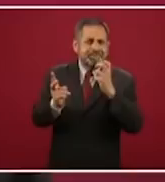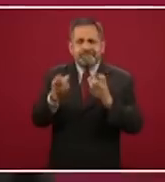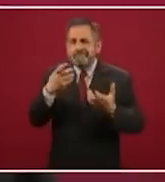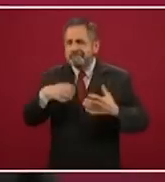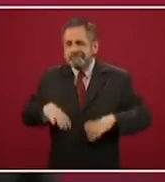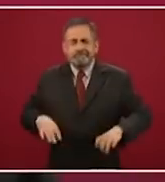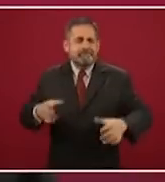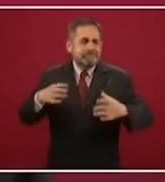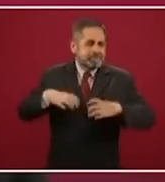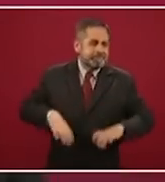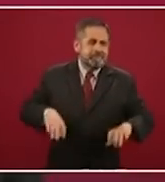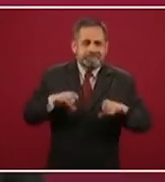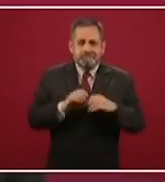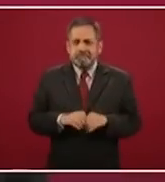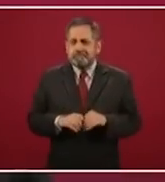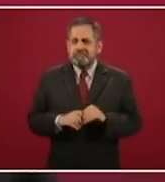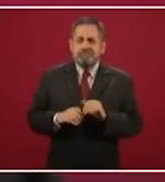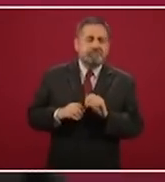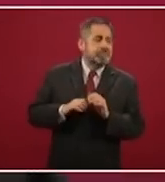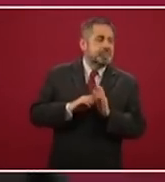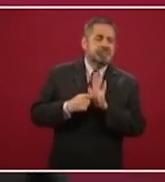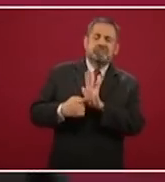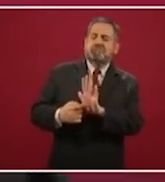robando, dando mal ejemplo,